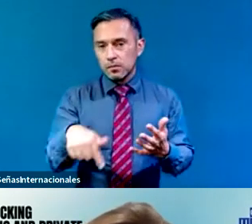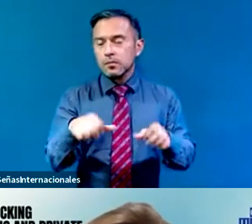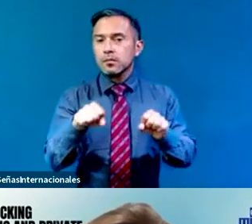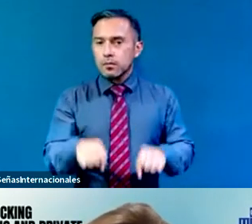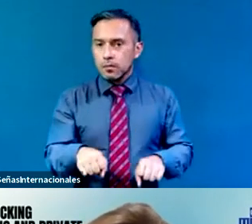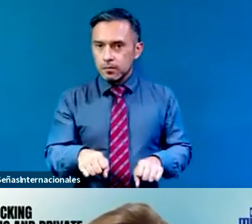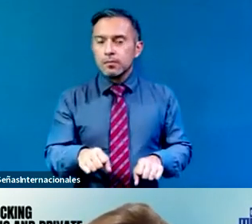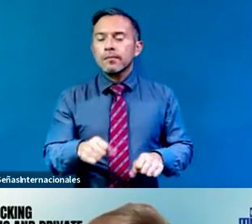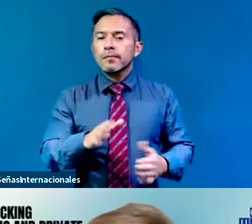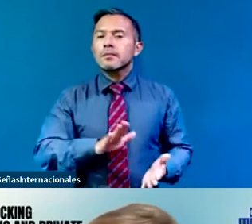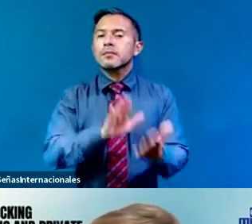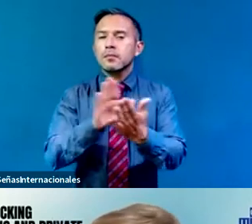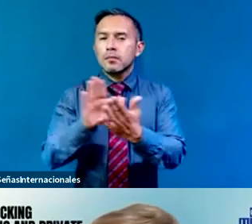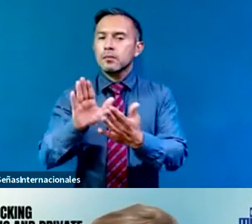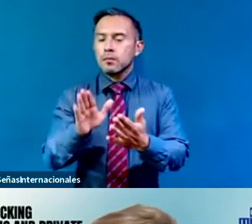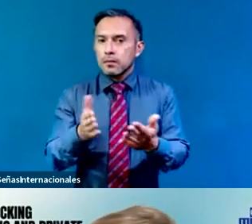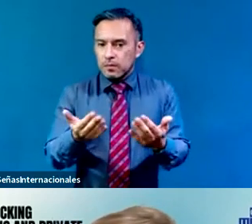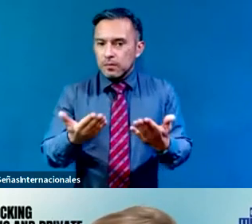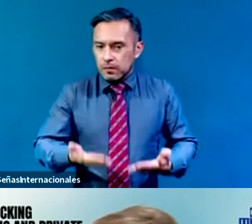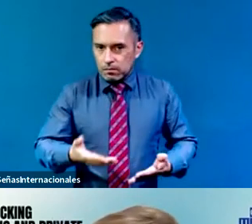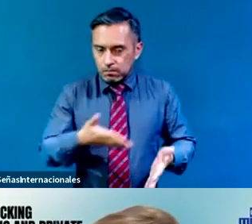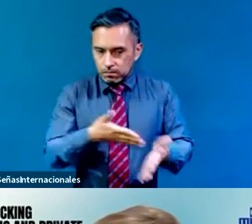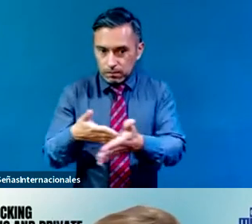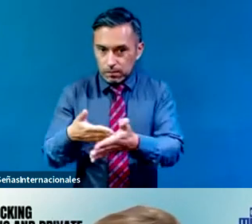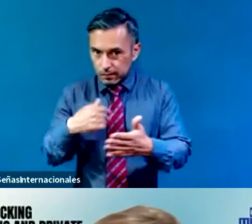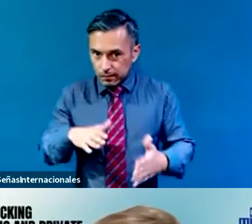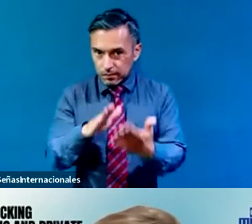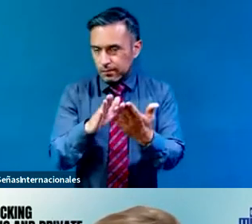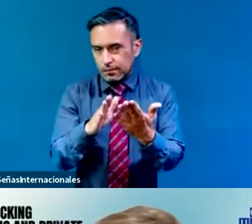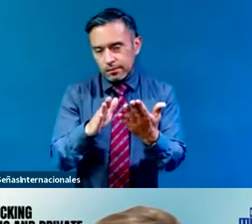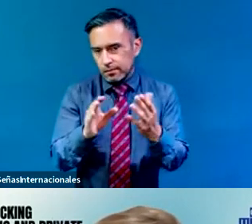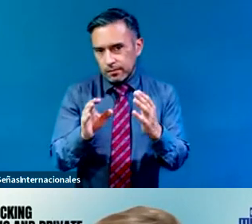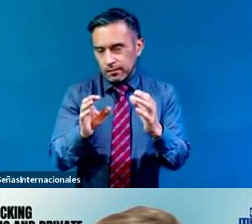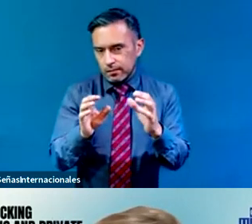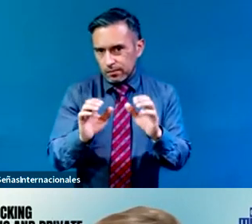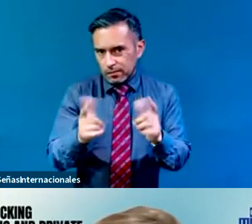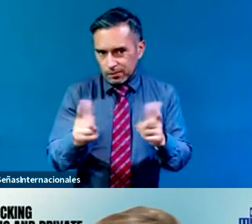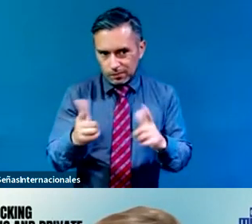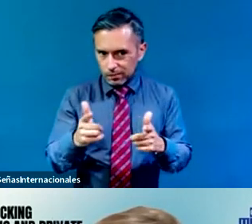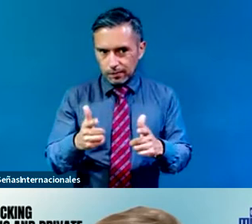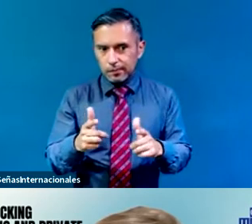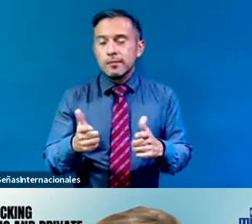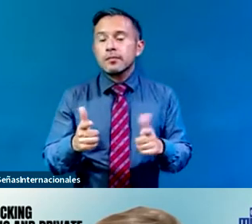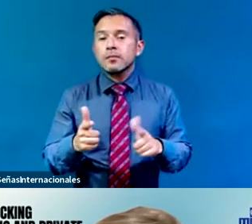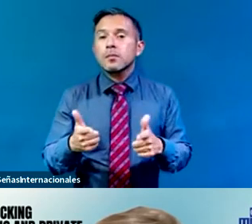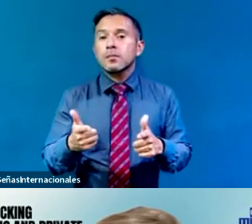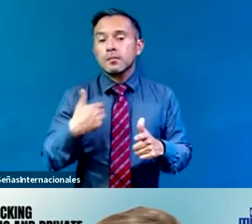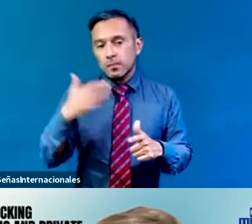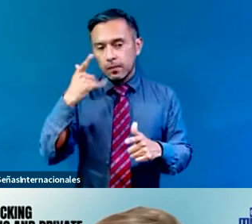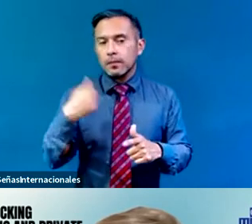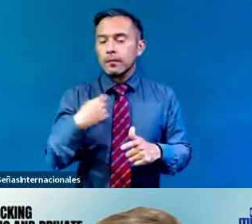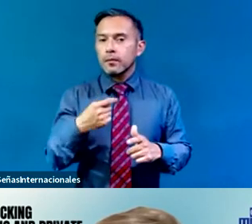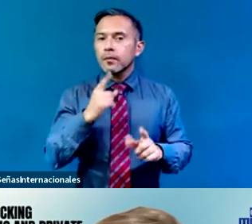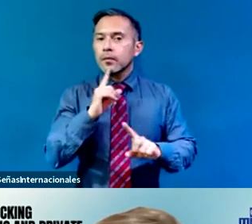los retos actuales que tenemos. Y de hecho, hemos pensado que es una ilusión el mandato y los